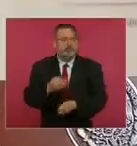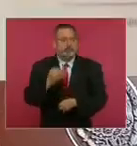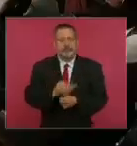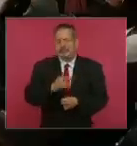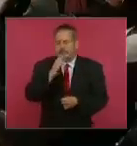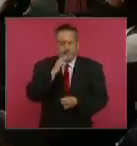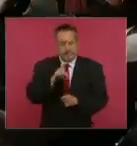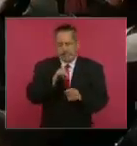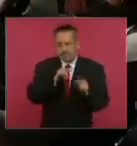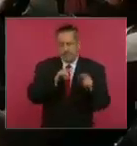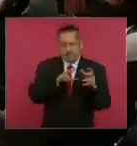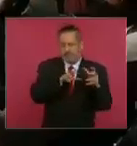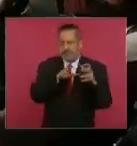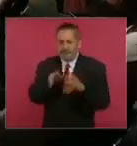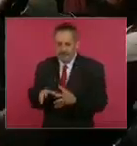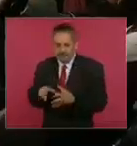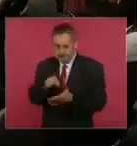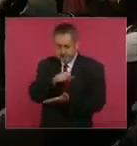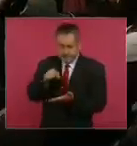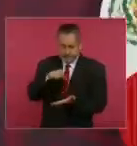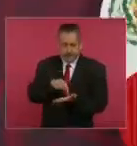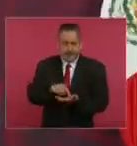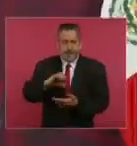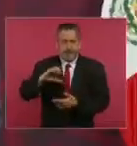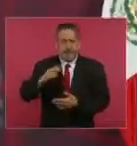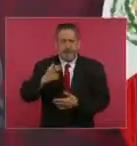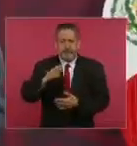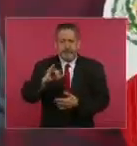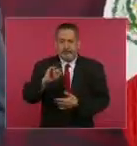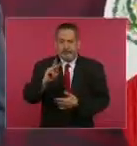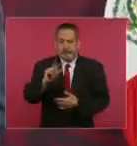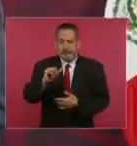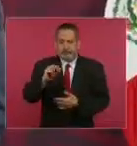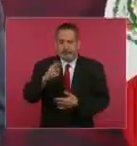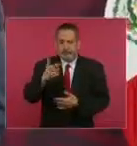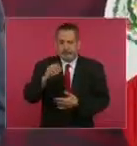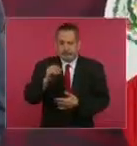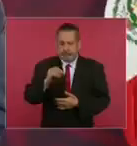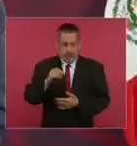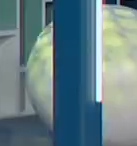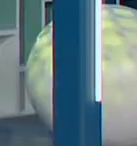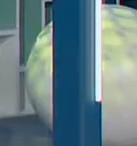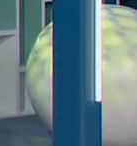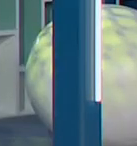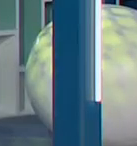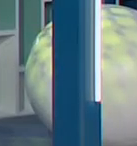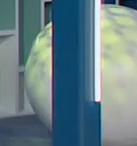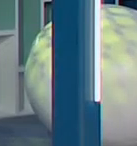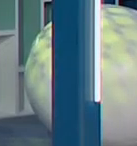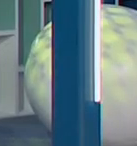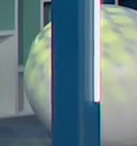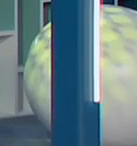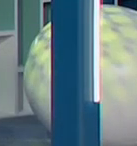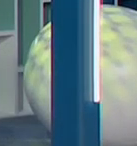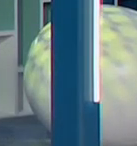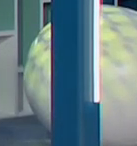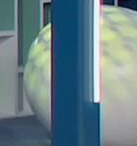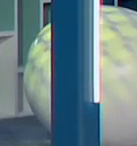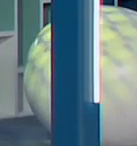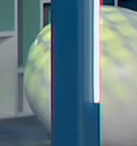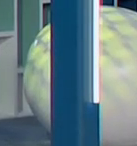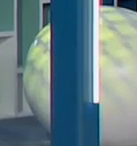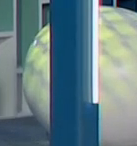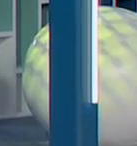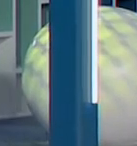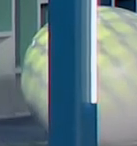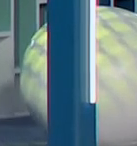a Chilpancingo y de ahí se traslade a Acapulco. Y es que no solamente se necesita la luz para las